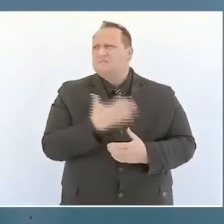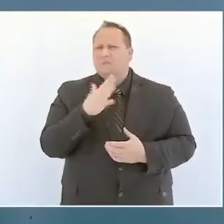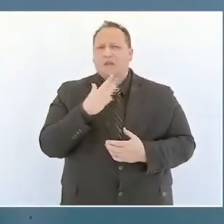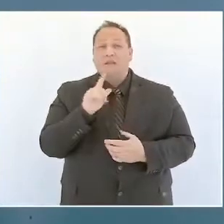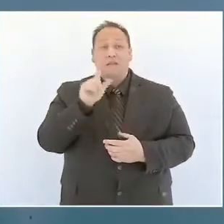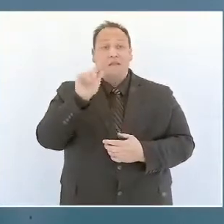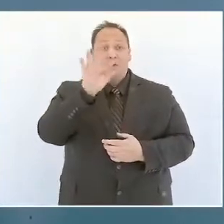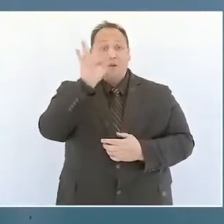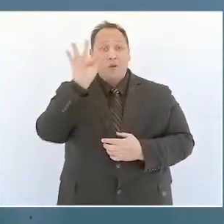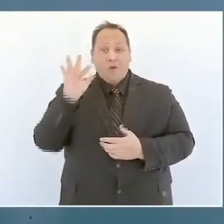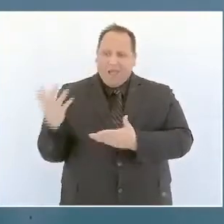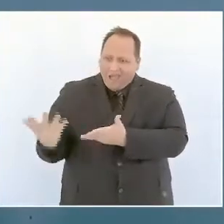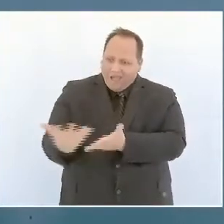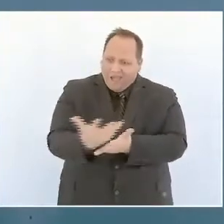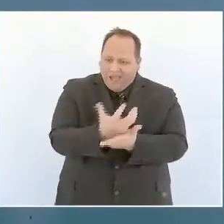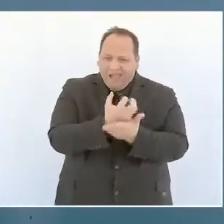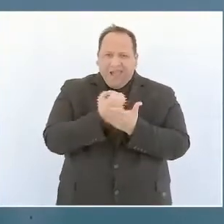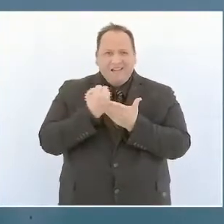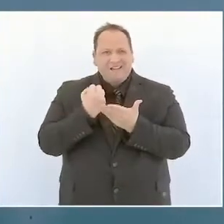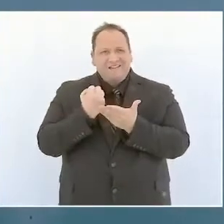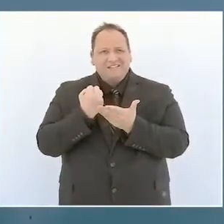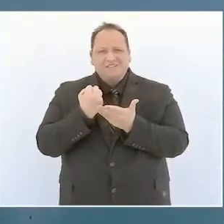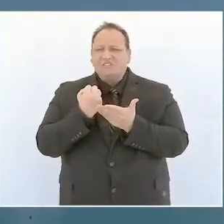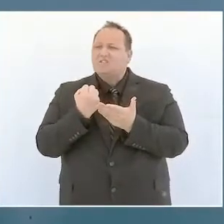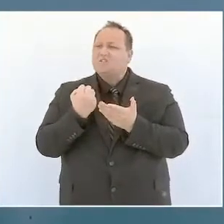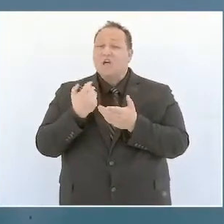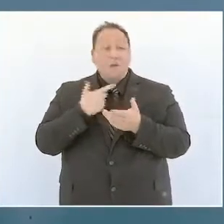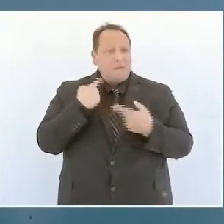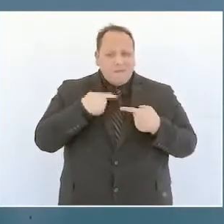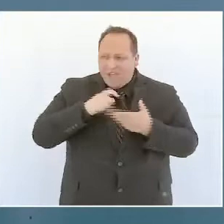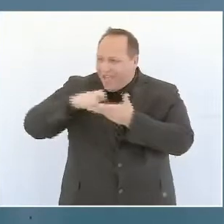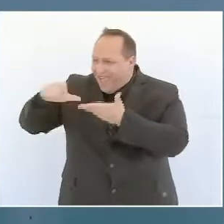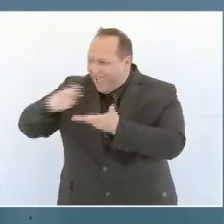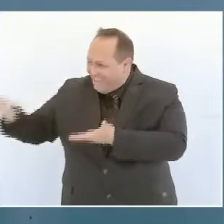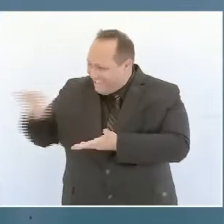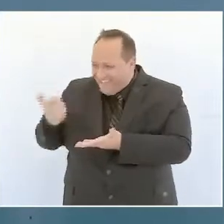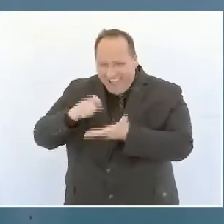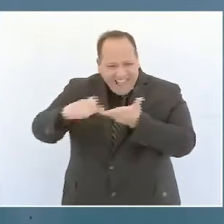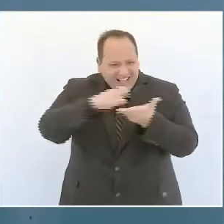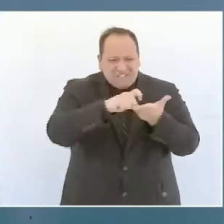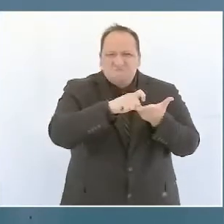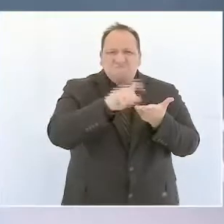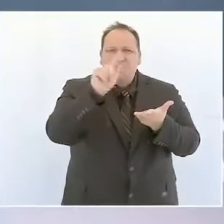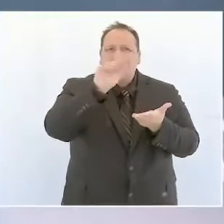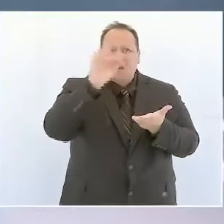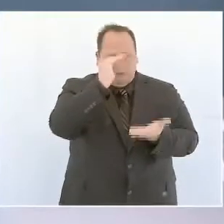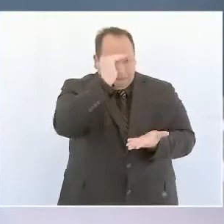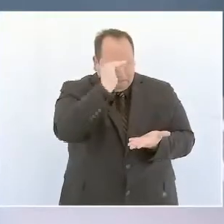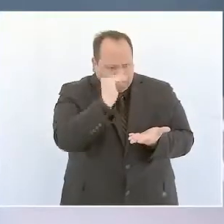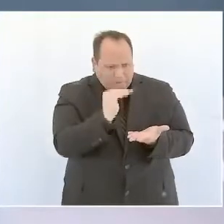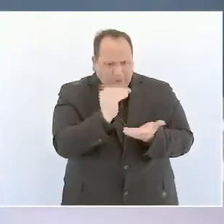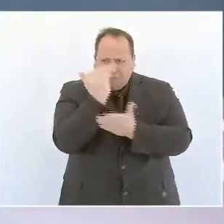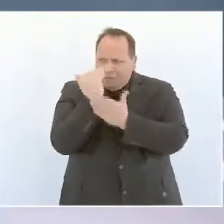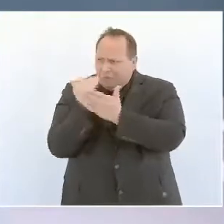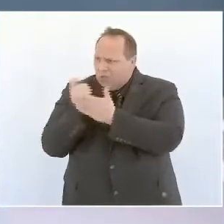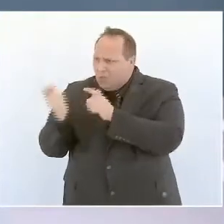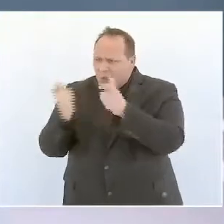alrededor del 70% del poder adquisitivo del salario, del poder de compra del